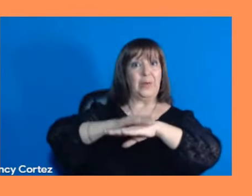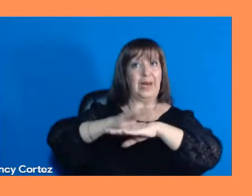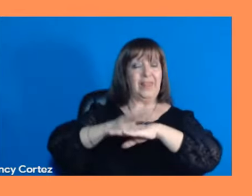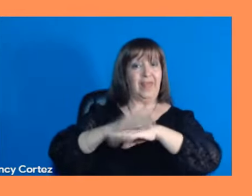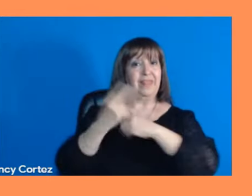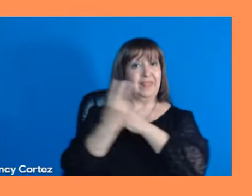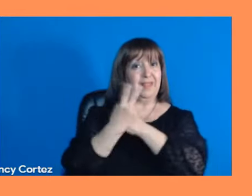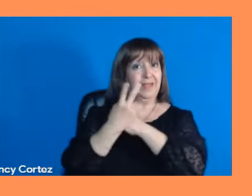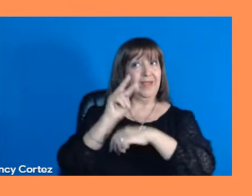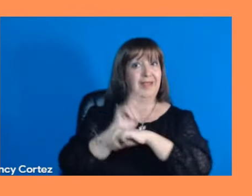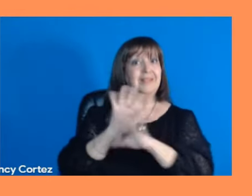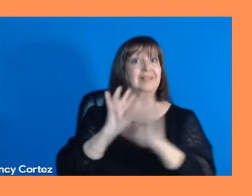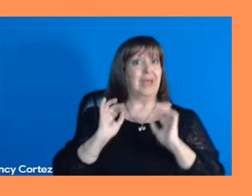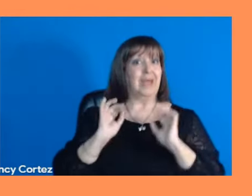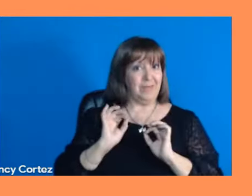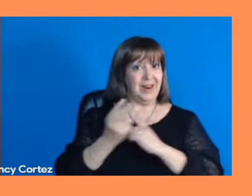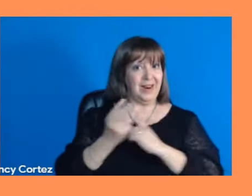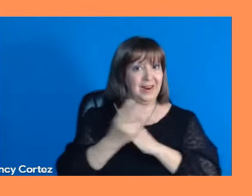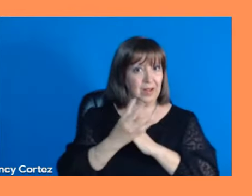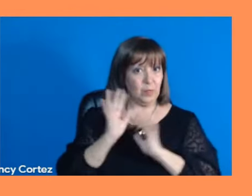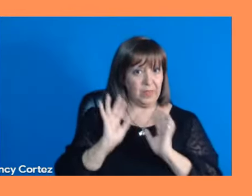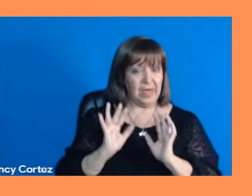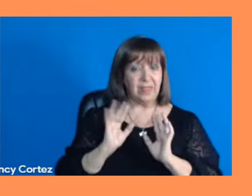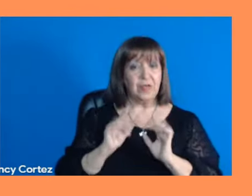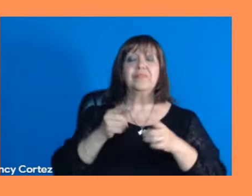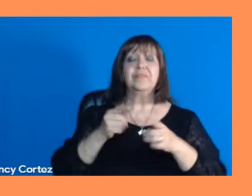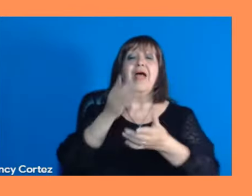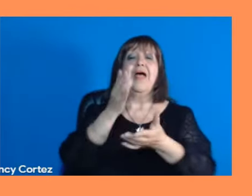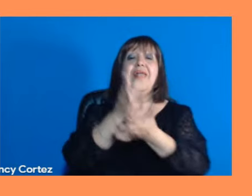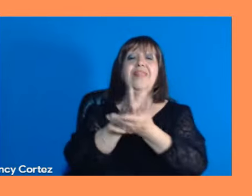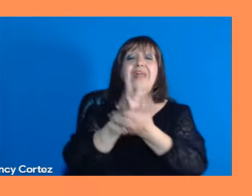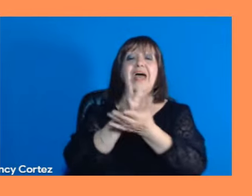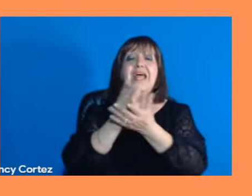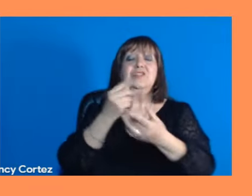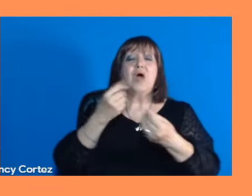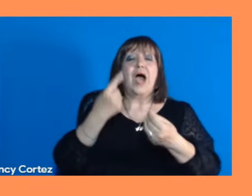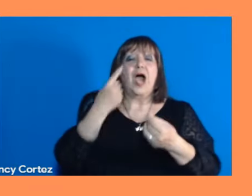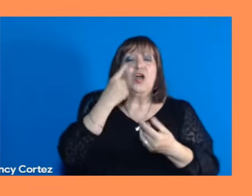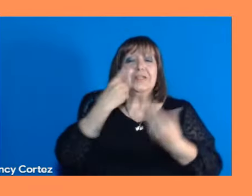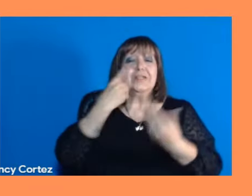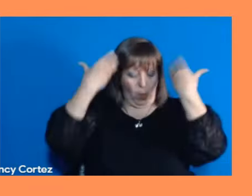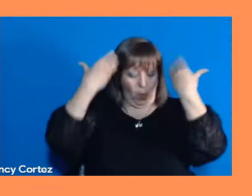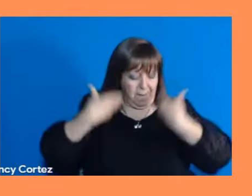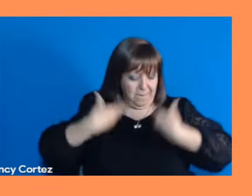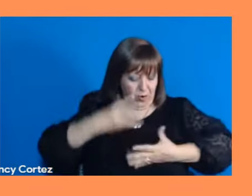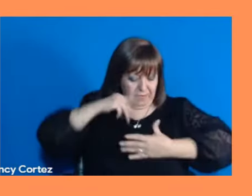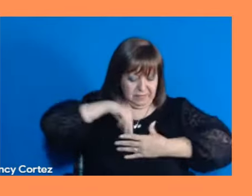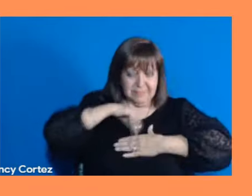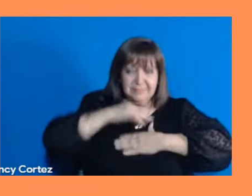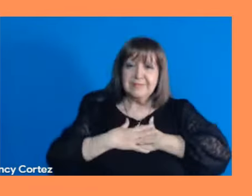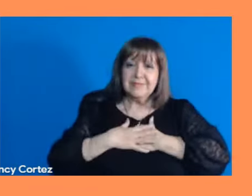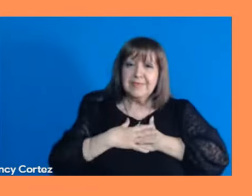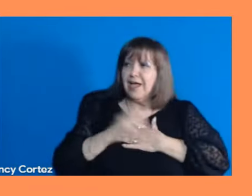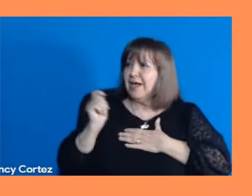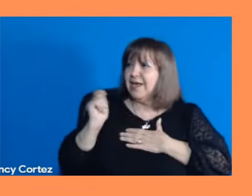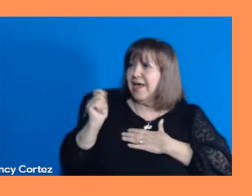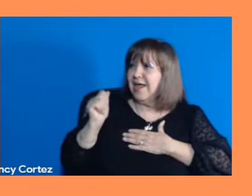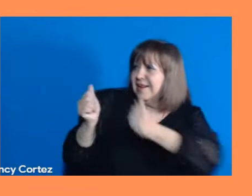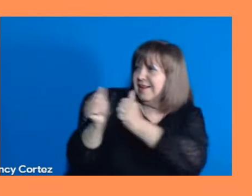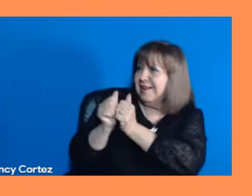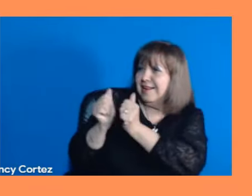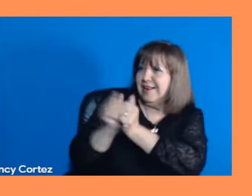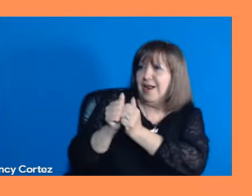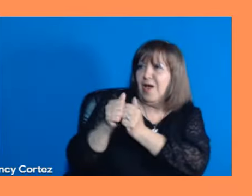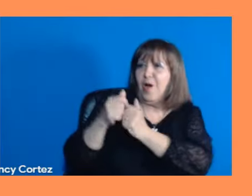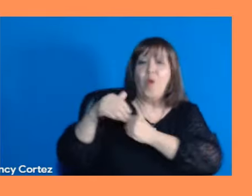el derecho a conocer el propio cuerpo como a elegir con quién vincularse, cuándo hacerlo, así como el